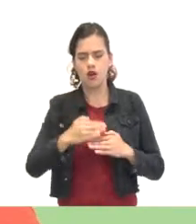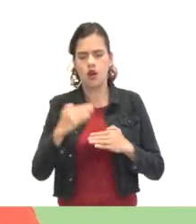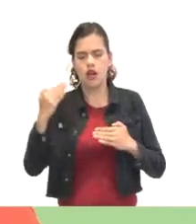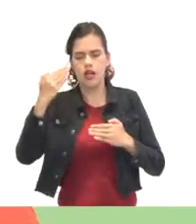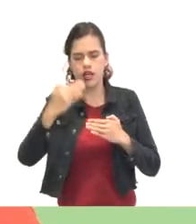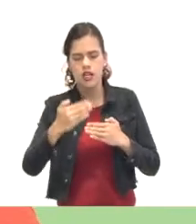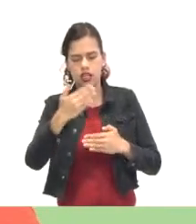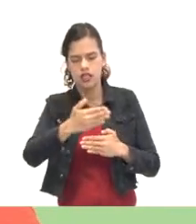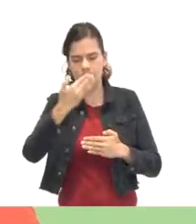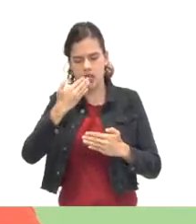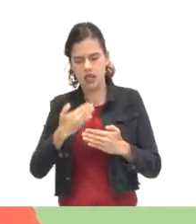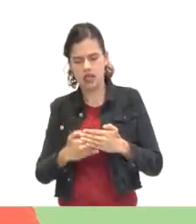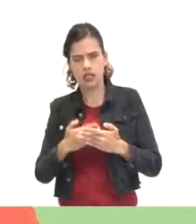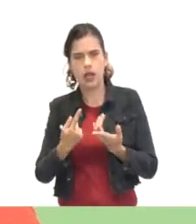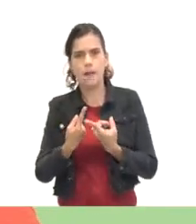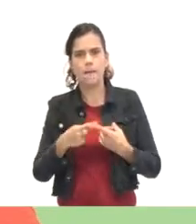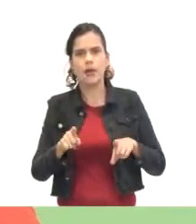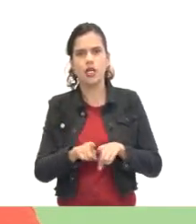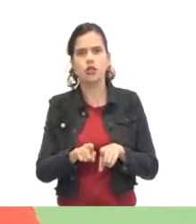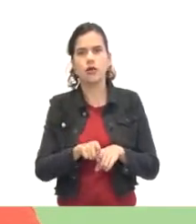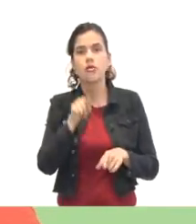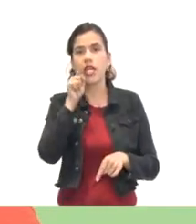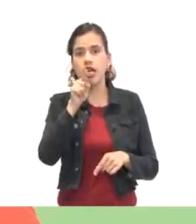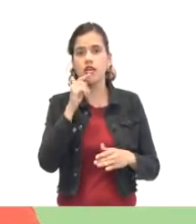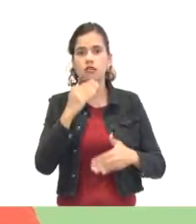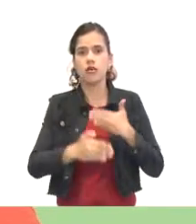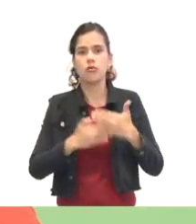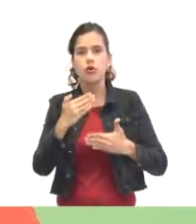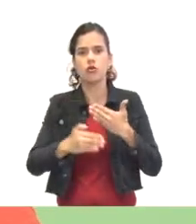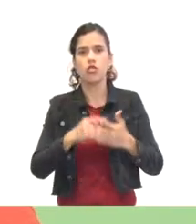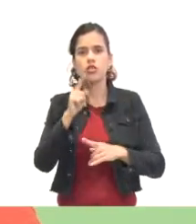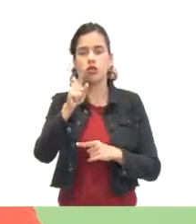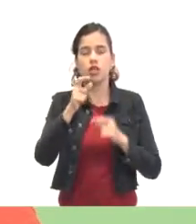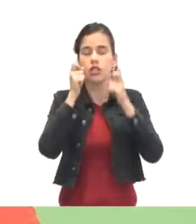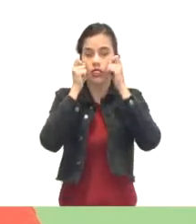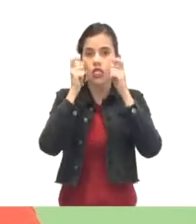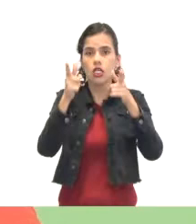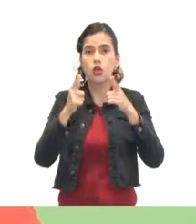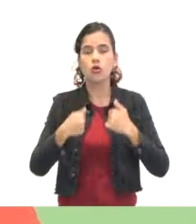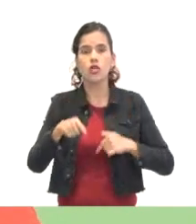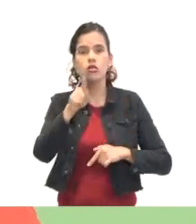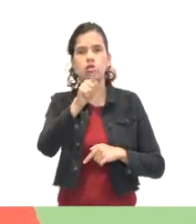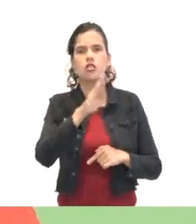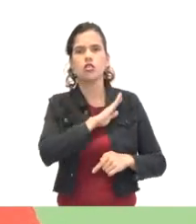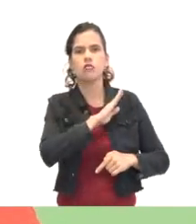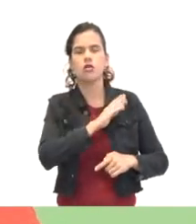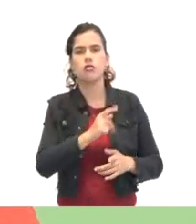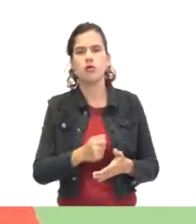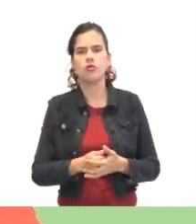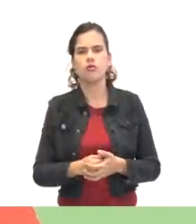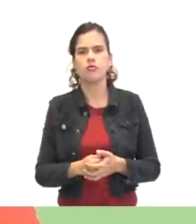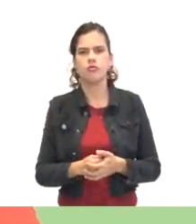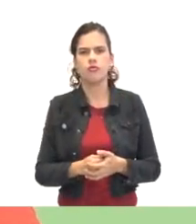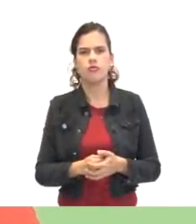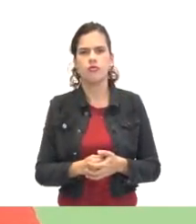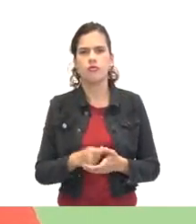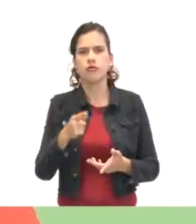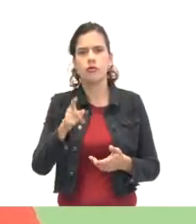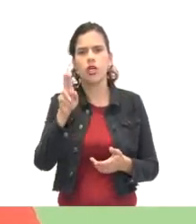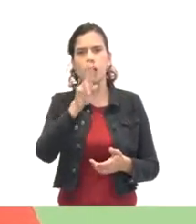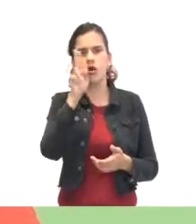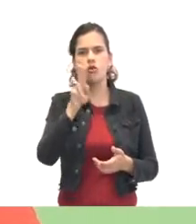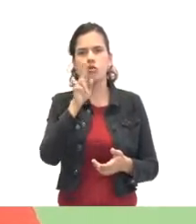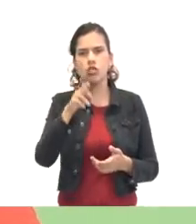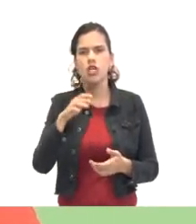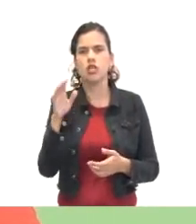adelante, atrás, pero también ese proceso que él está descubriendo en sí misma y en sí mismo para usar